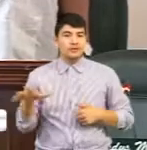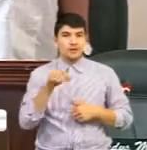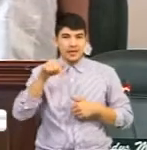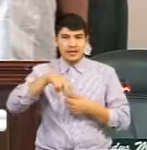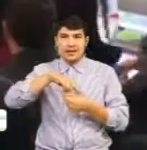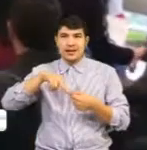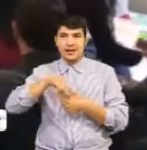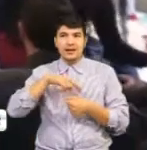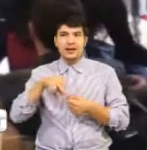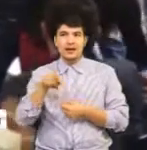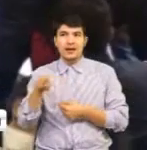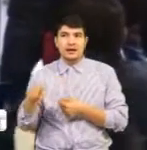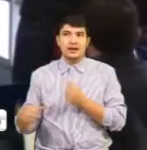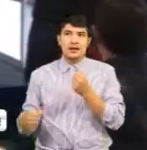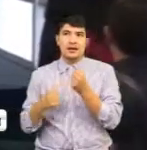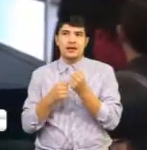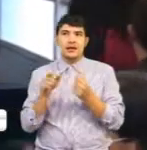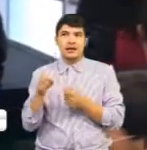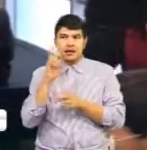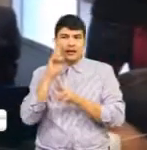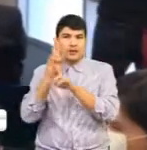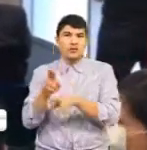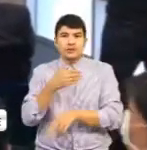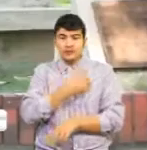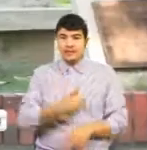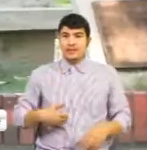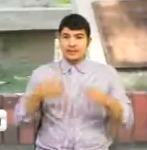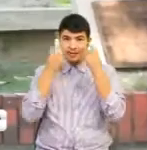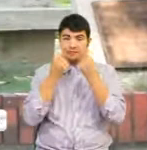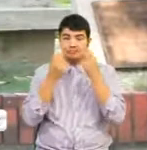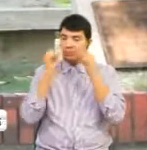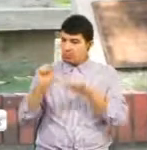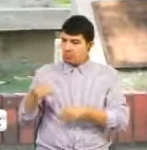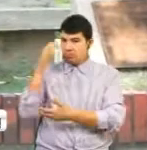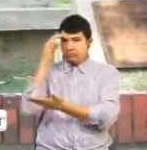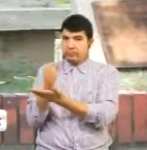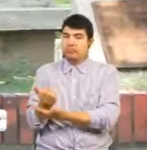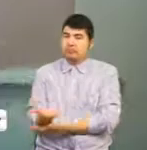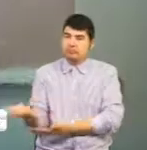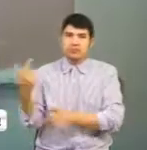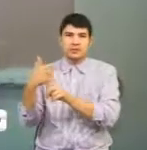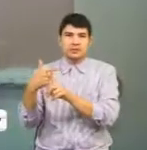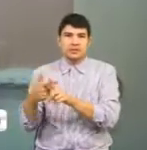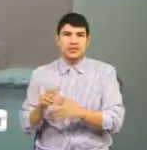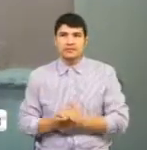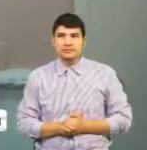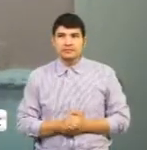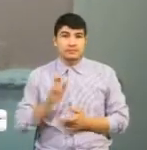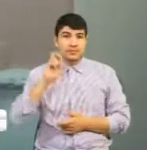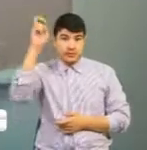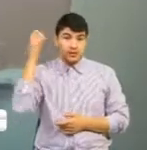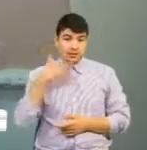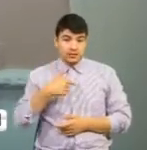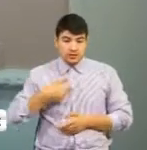y que contaron precisamente con el visto bueno del presidente de la república juan manuel santos bueno como el norte santander